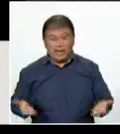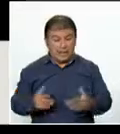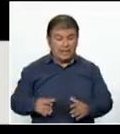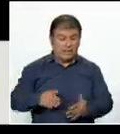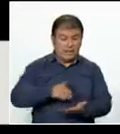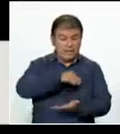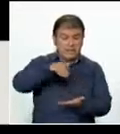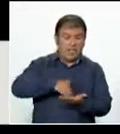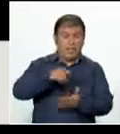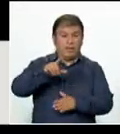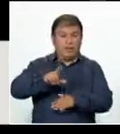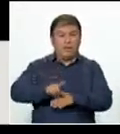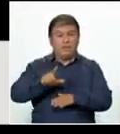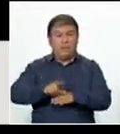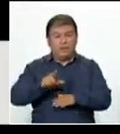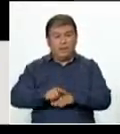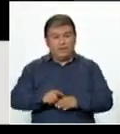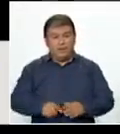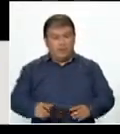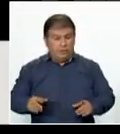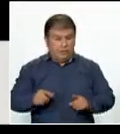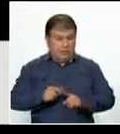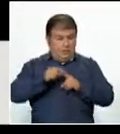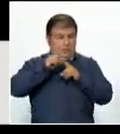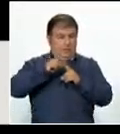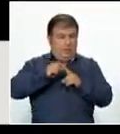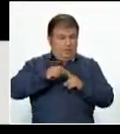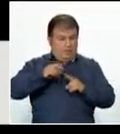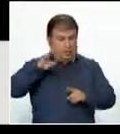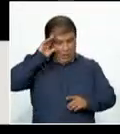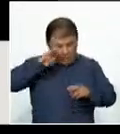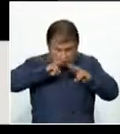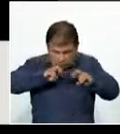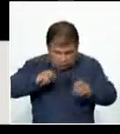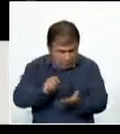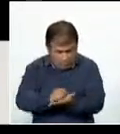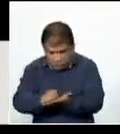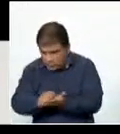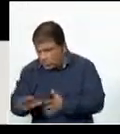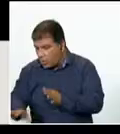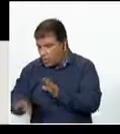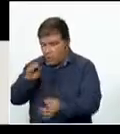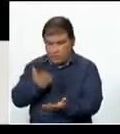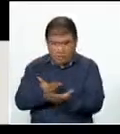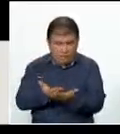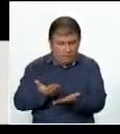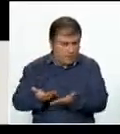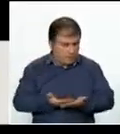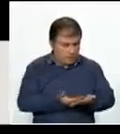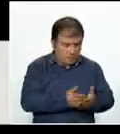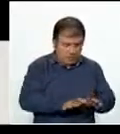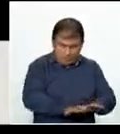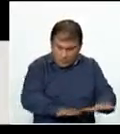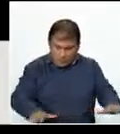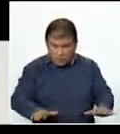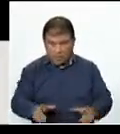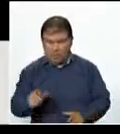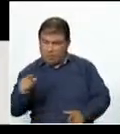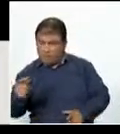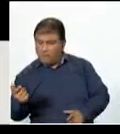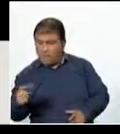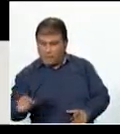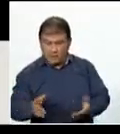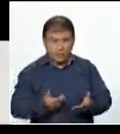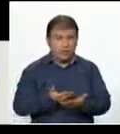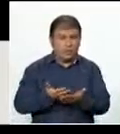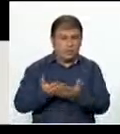el centro de Lima. Los peritos siguen tomando apuntes de lo que ven en los objetos que encuentran en el suelo, quizás casquillos de bala,